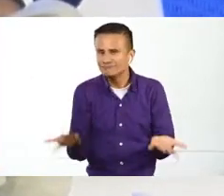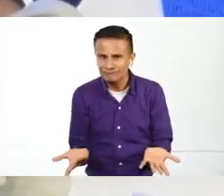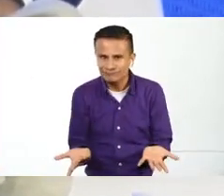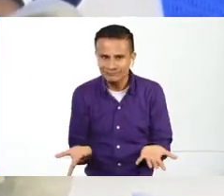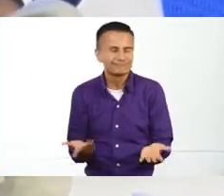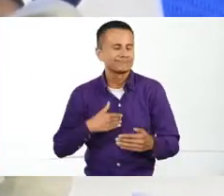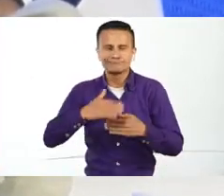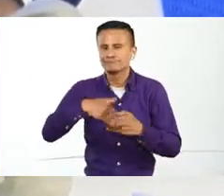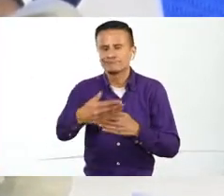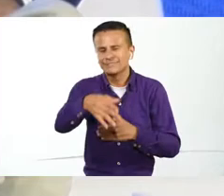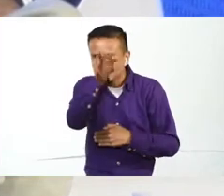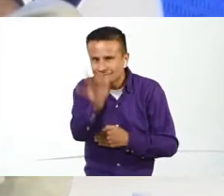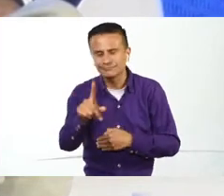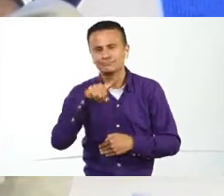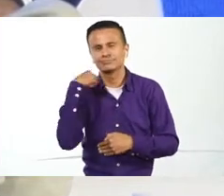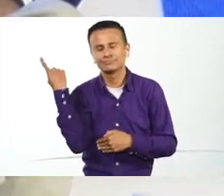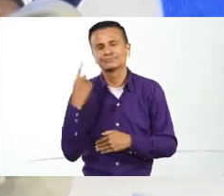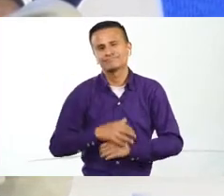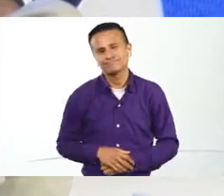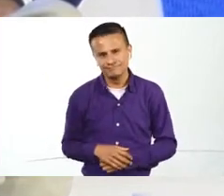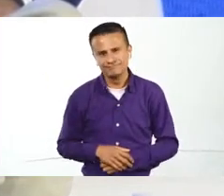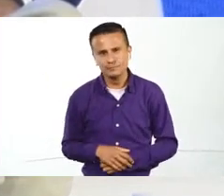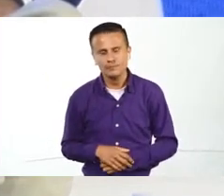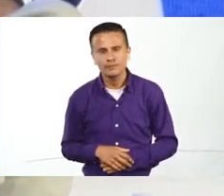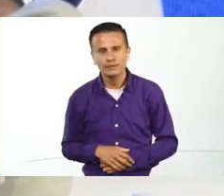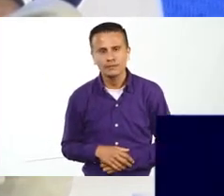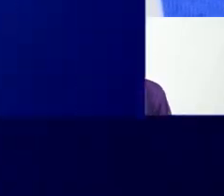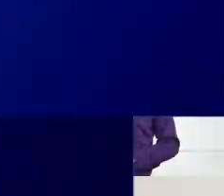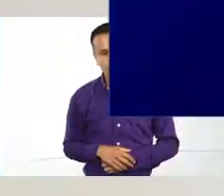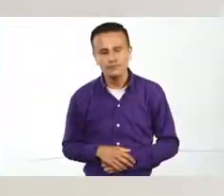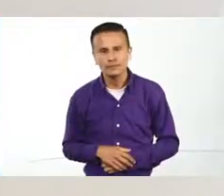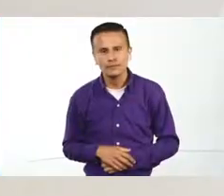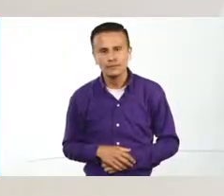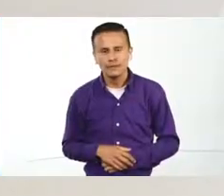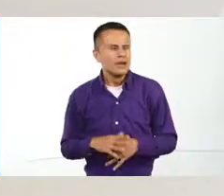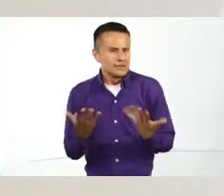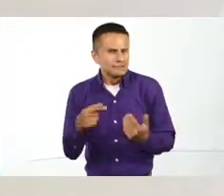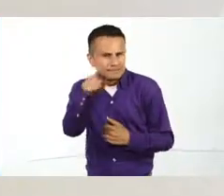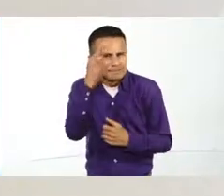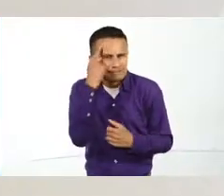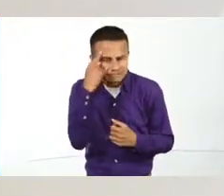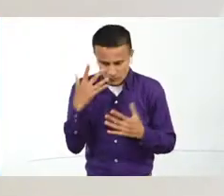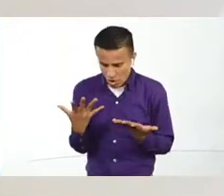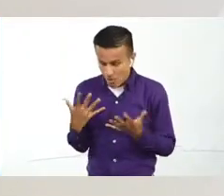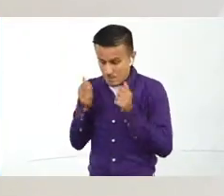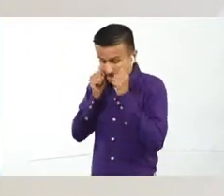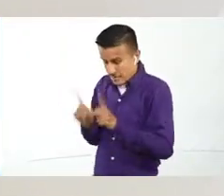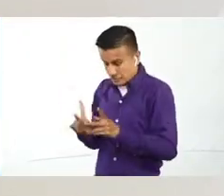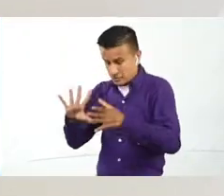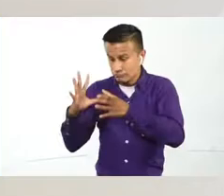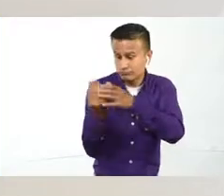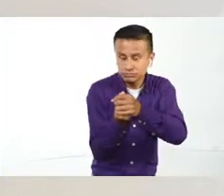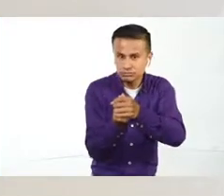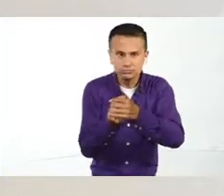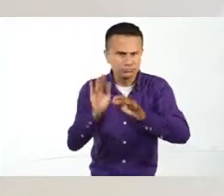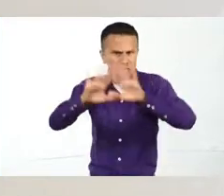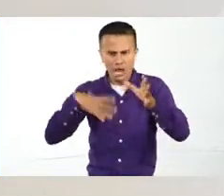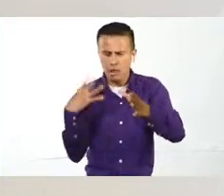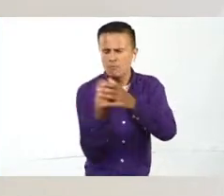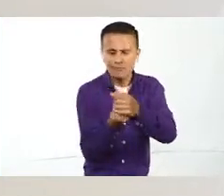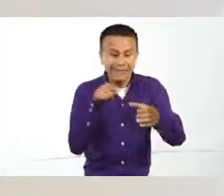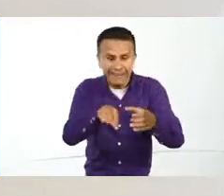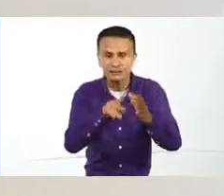environment, are not coherent with the view on inclusion, we are doomed to fail. Yo creo que uno de los retos básicos es cómo lograr que aquel que está